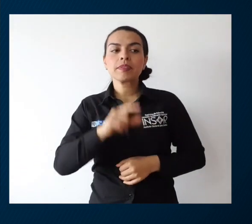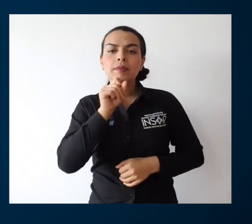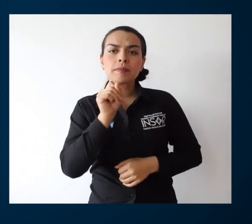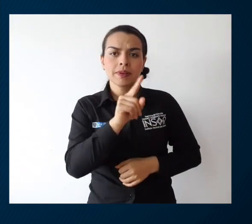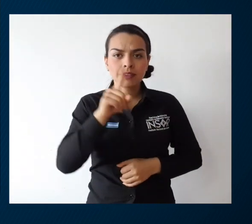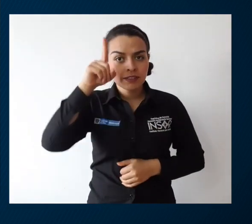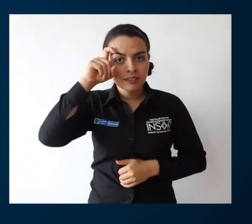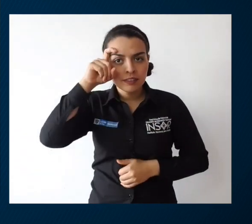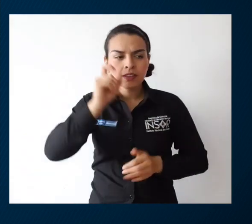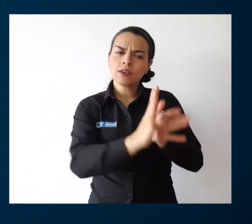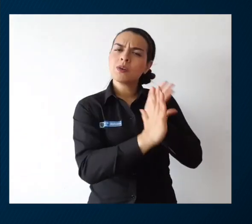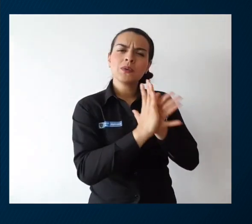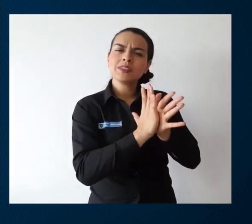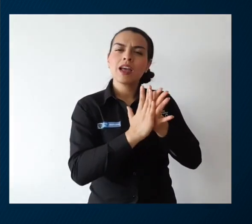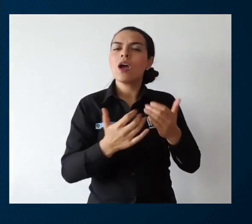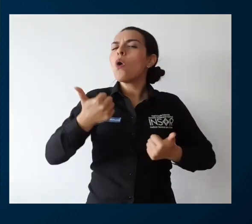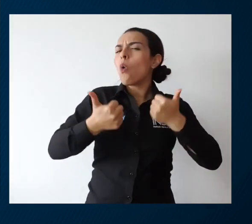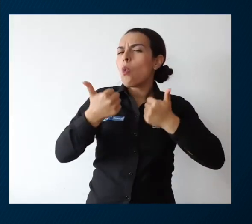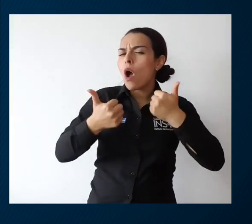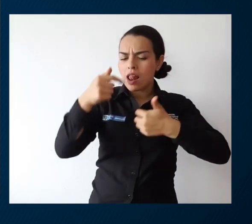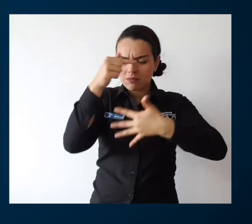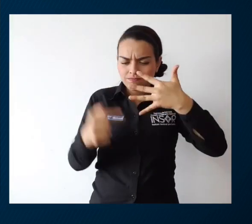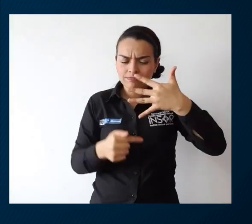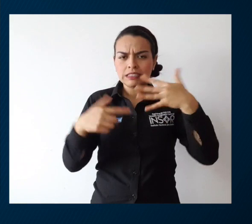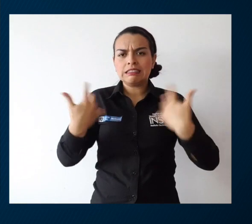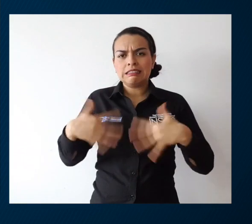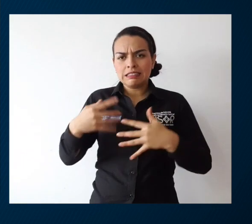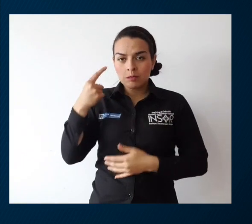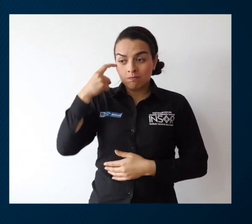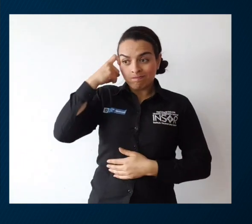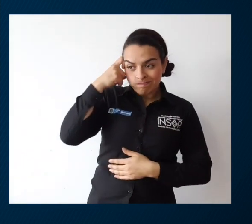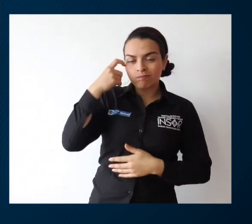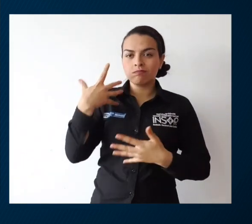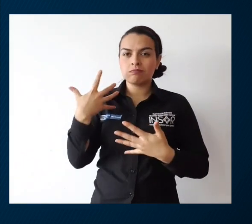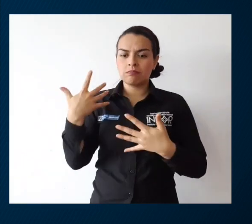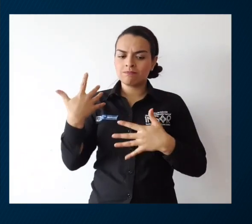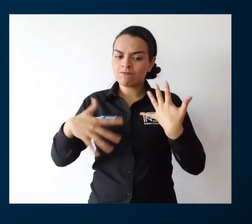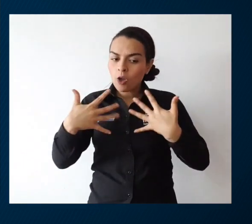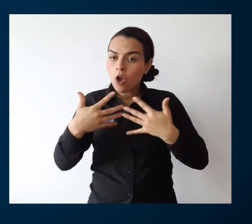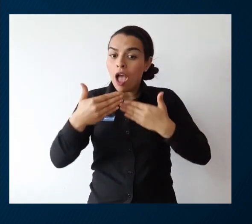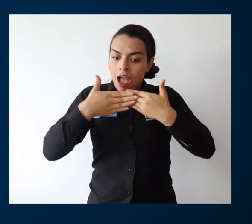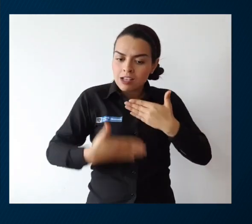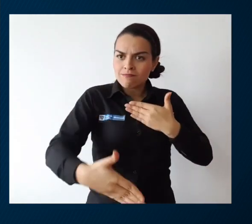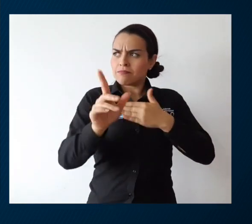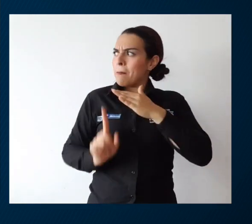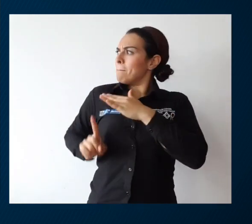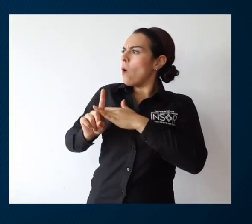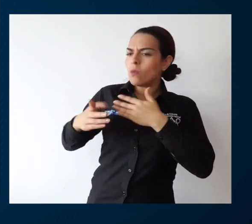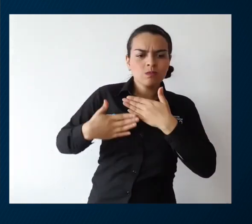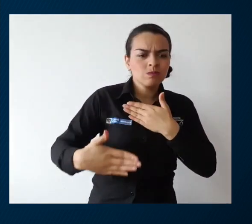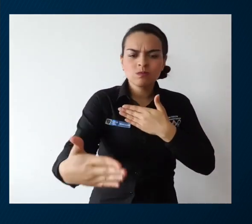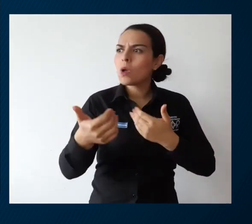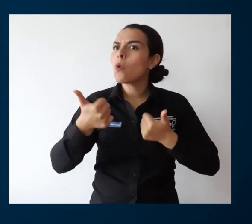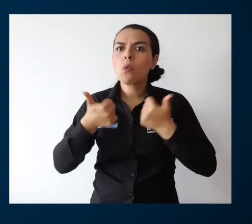cuéntanos cuáles han sido los principales desafíos, retos que el Instituto ha enfrentado en